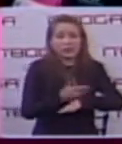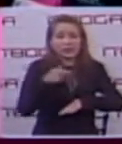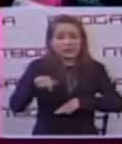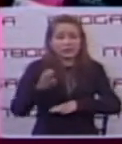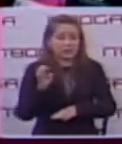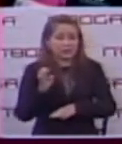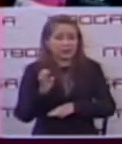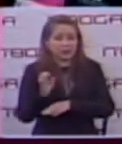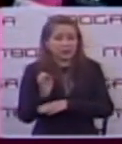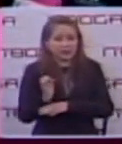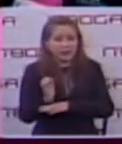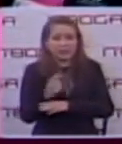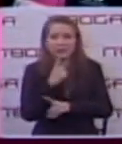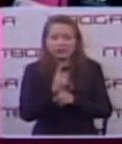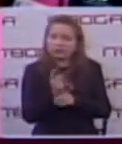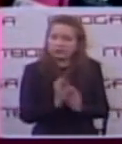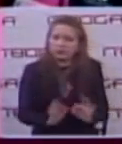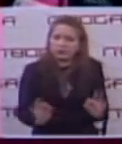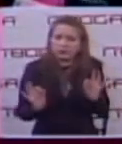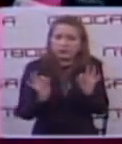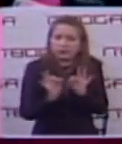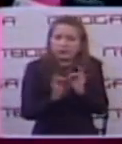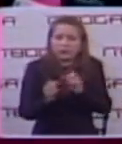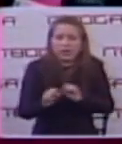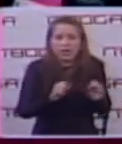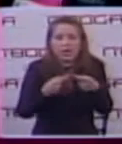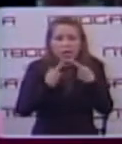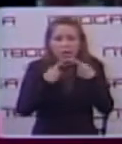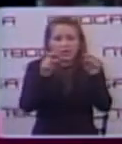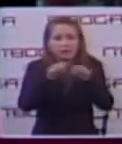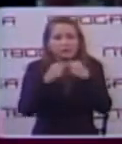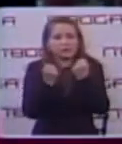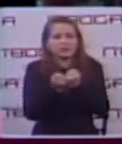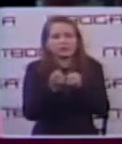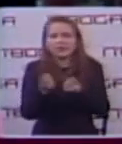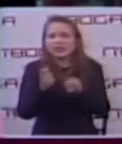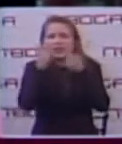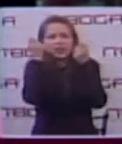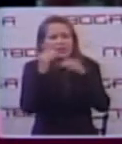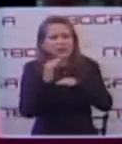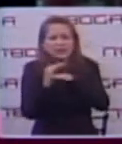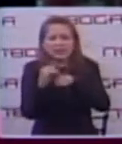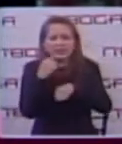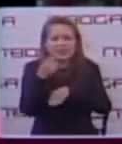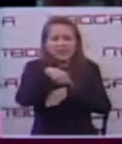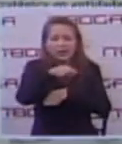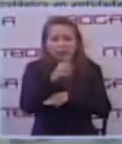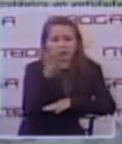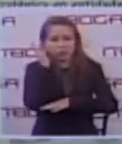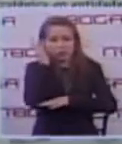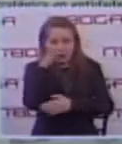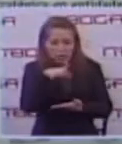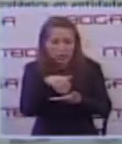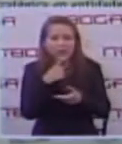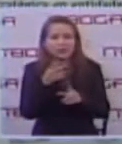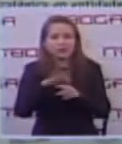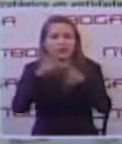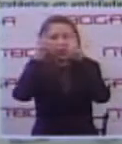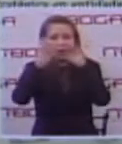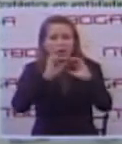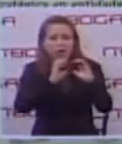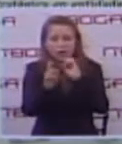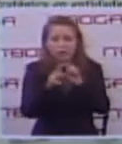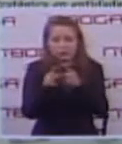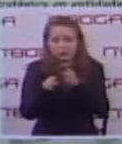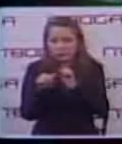país, consideramos muy importante la ejecución de campañas sociales. Este evento está dirigido a estudiantes y profesionales de la carrera de comunicación y